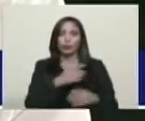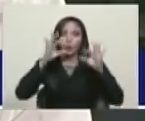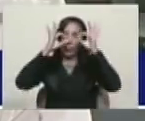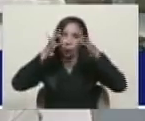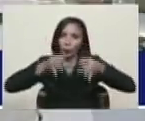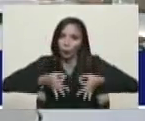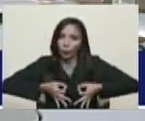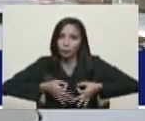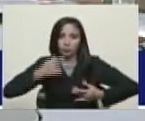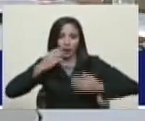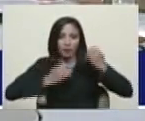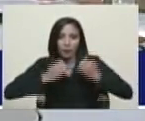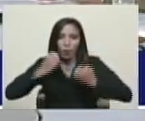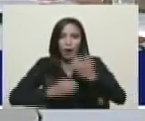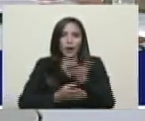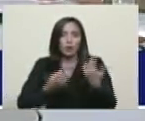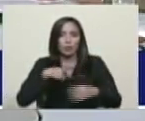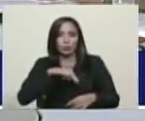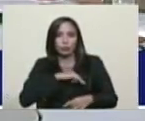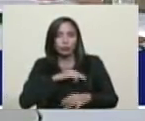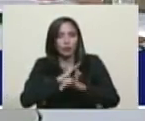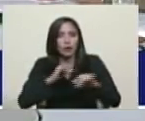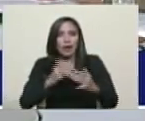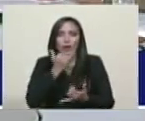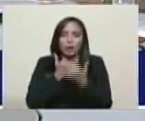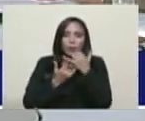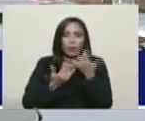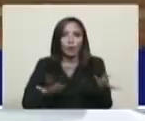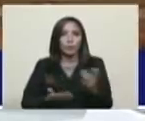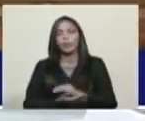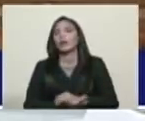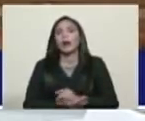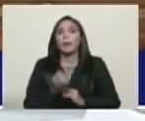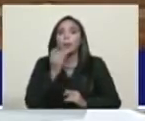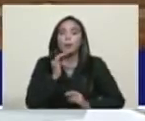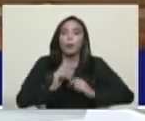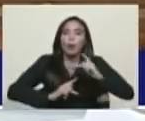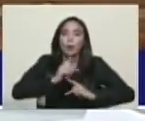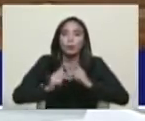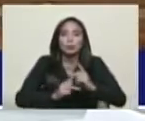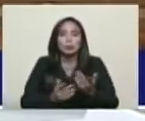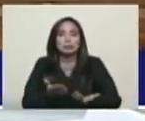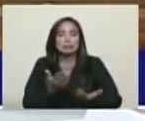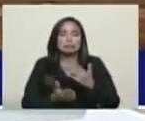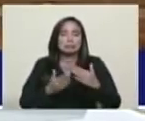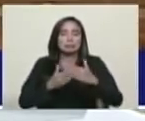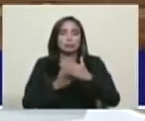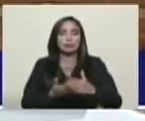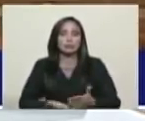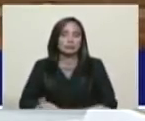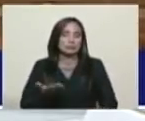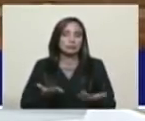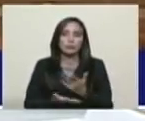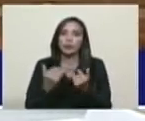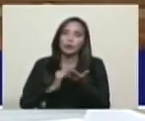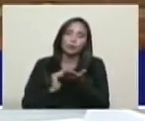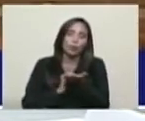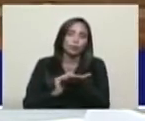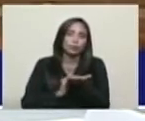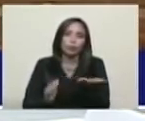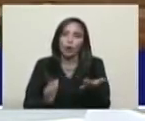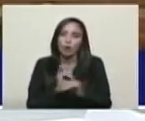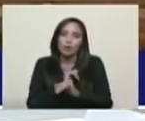falla. No podemos fallar en los insumos para la producción. Tenemos que resolver